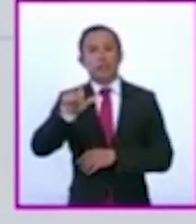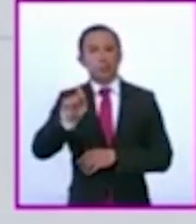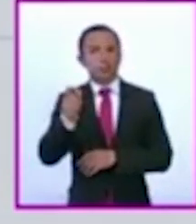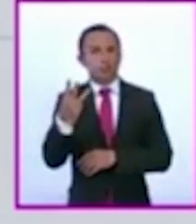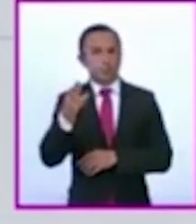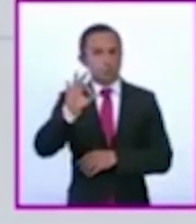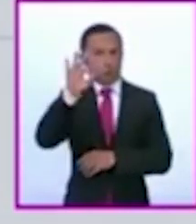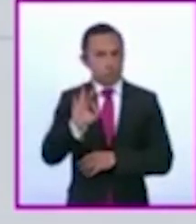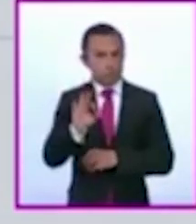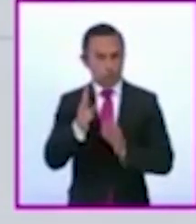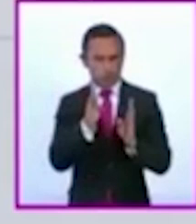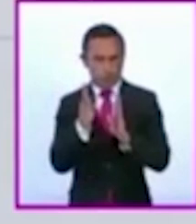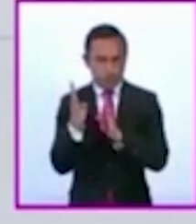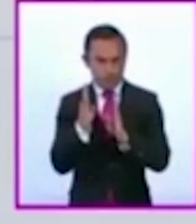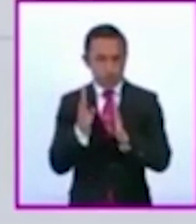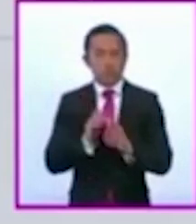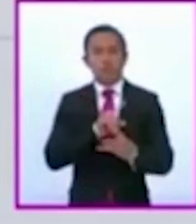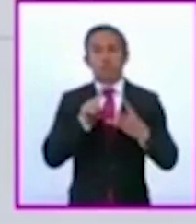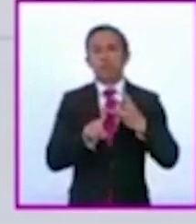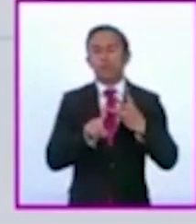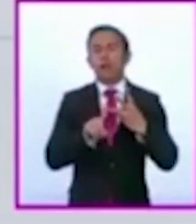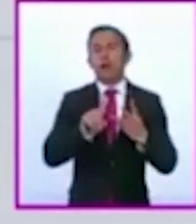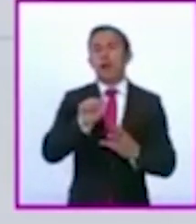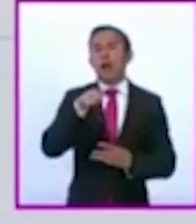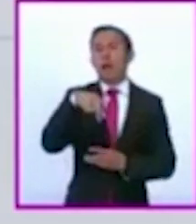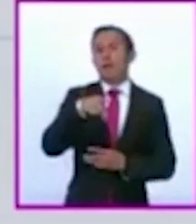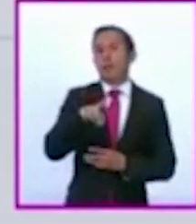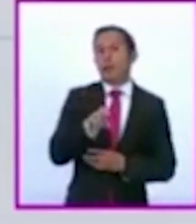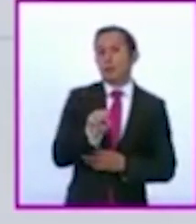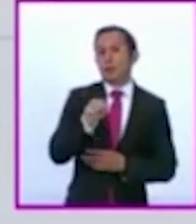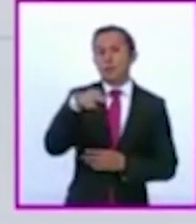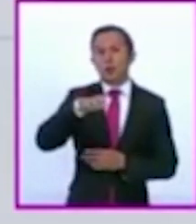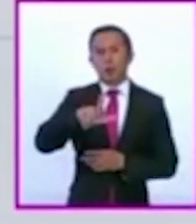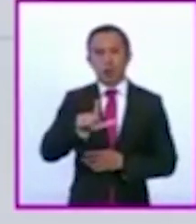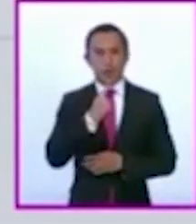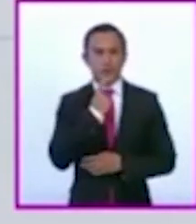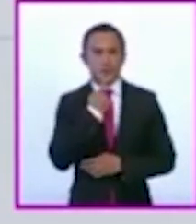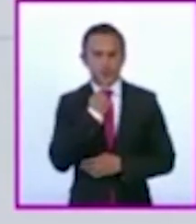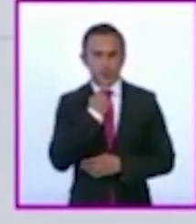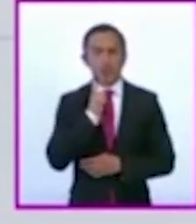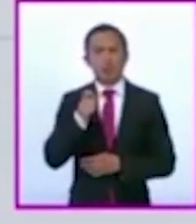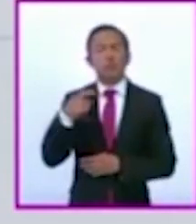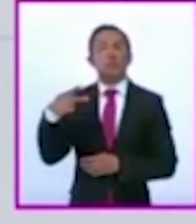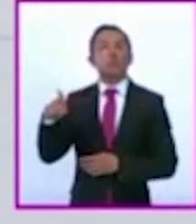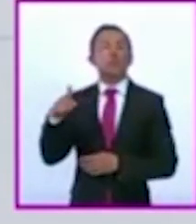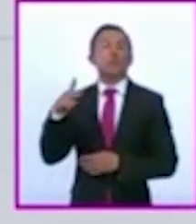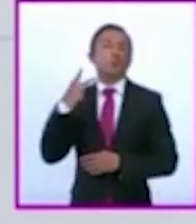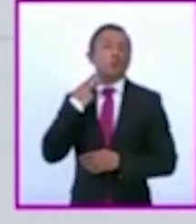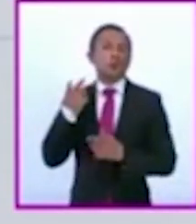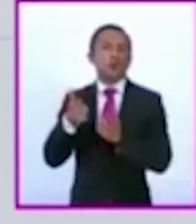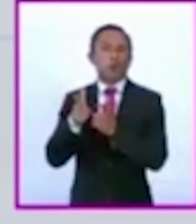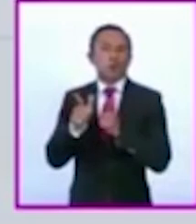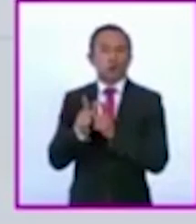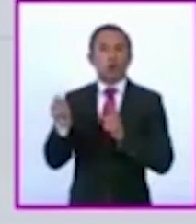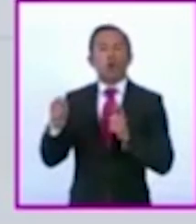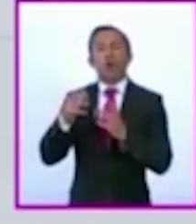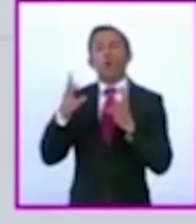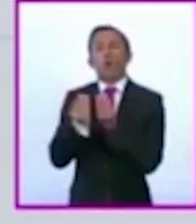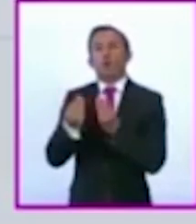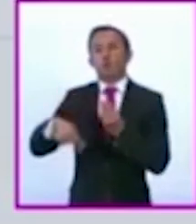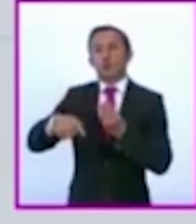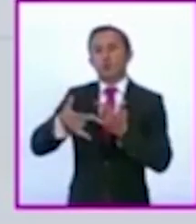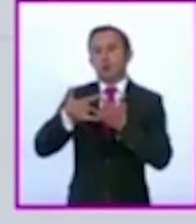ciento andrés manuel lópez obrador candidato de la coalición juntos haremos historia obtuvo una votación